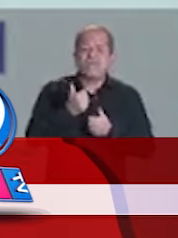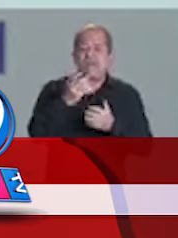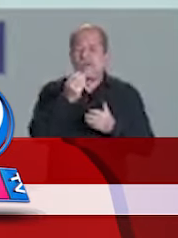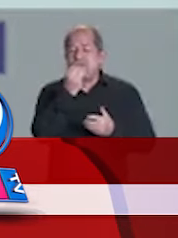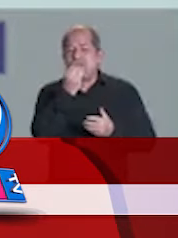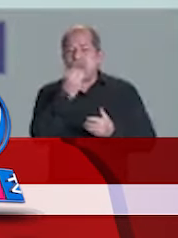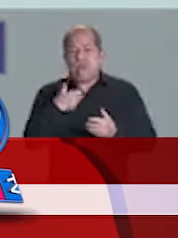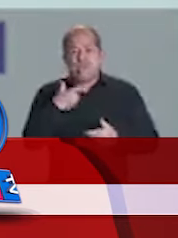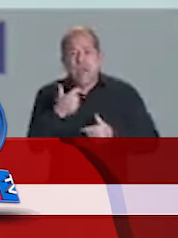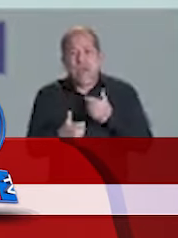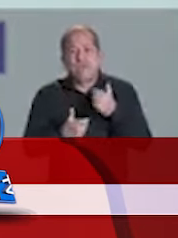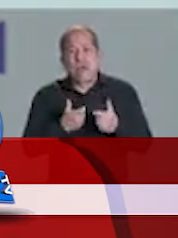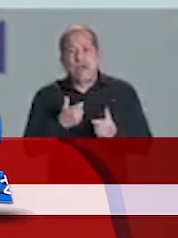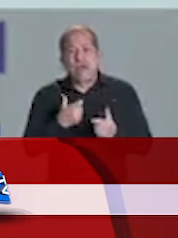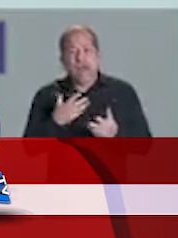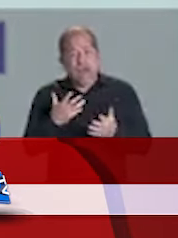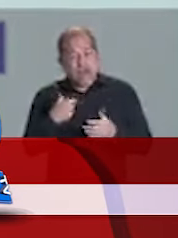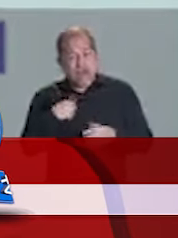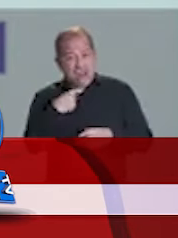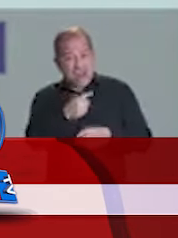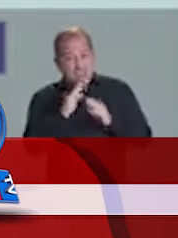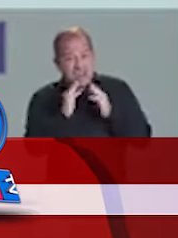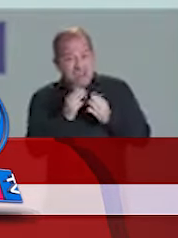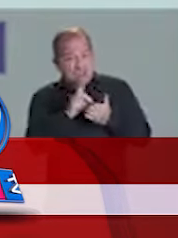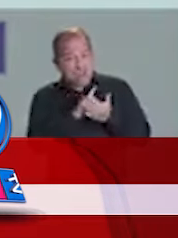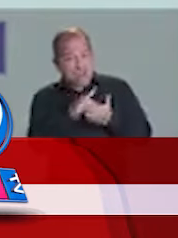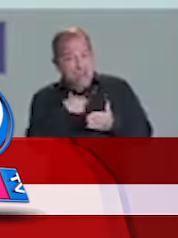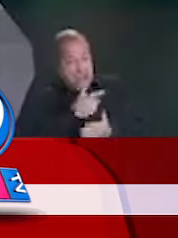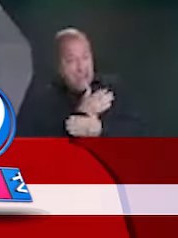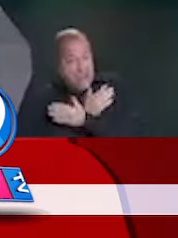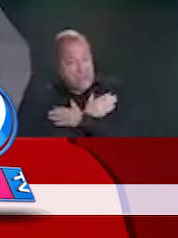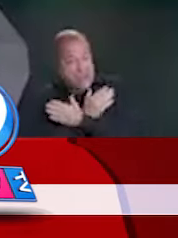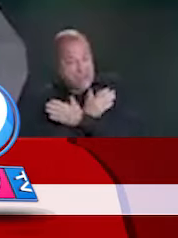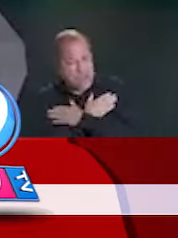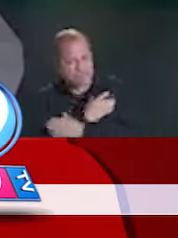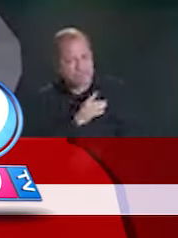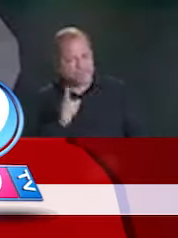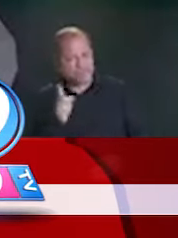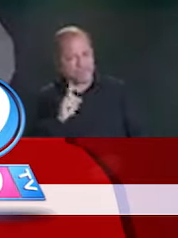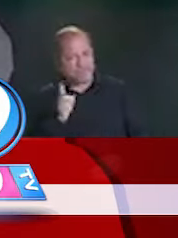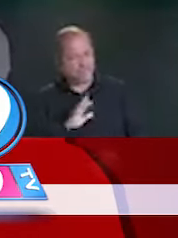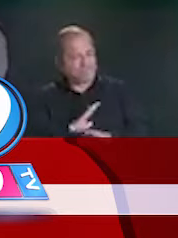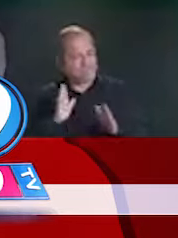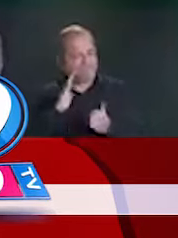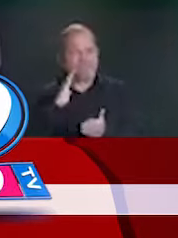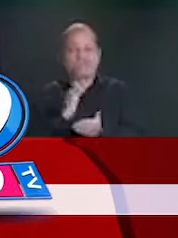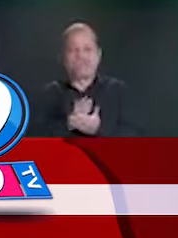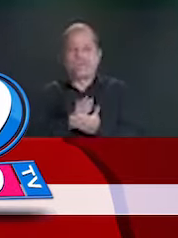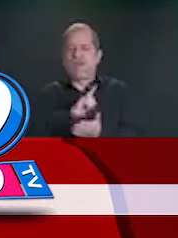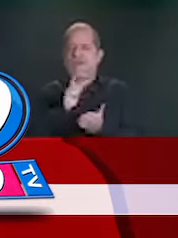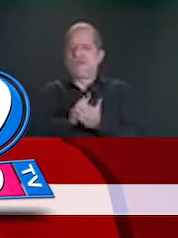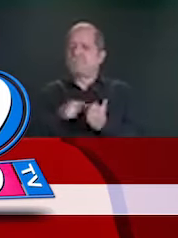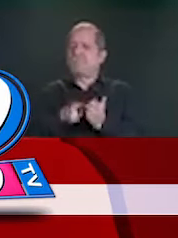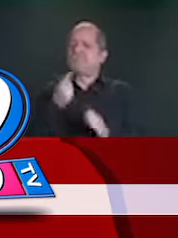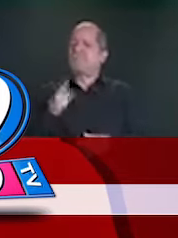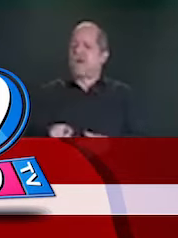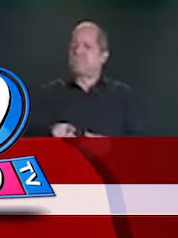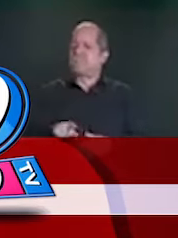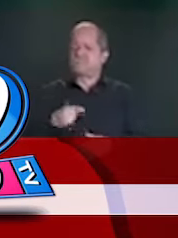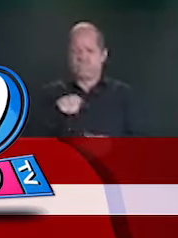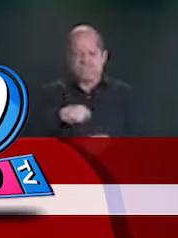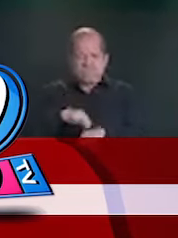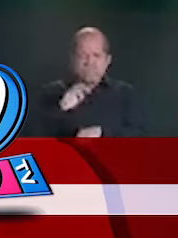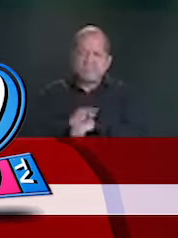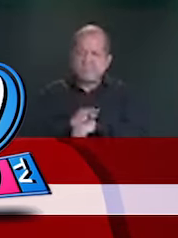Les vamos a aplicar la ley y te voy a acompañar. Gracias. Es el turno ahora de la candidata